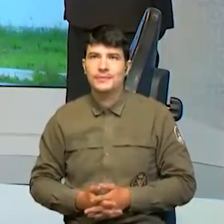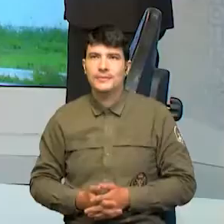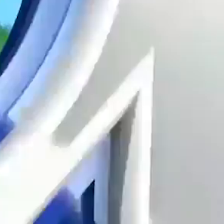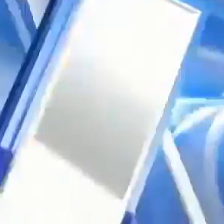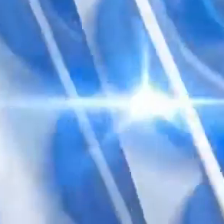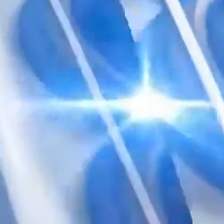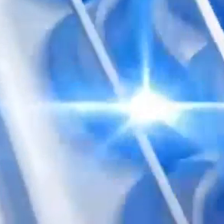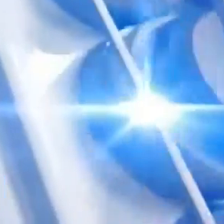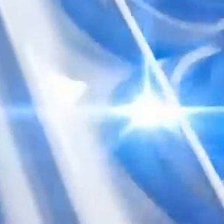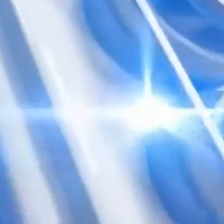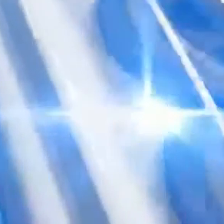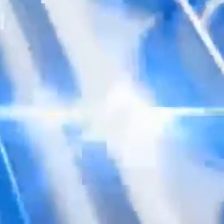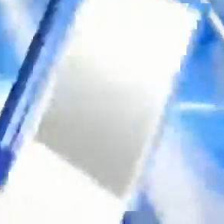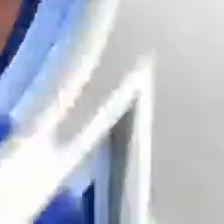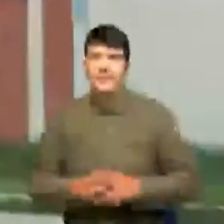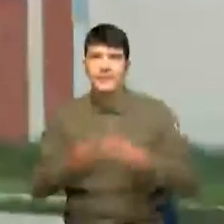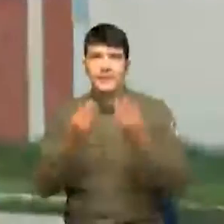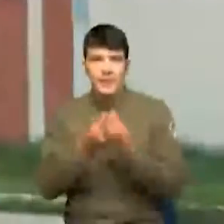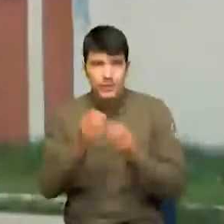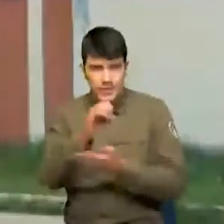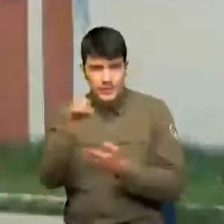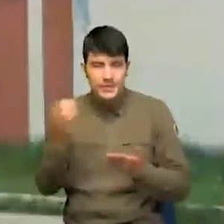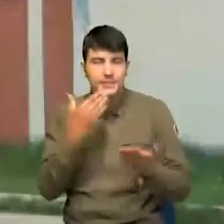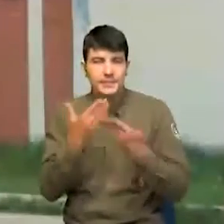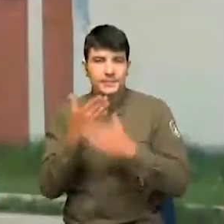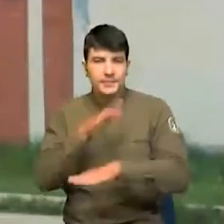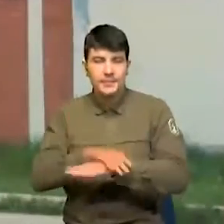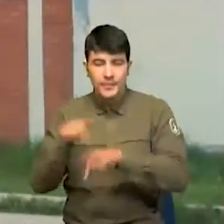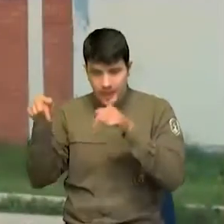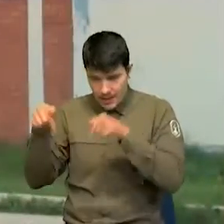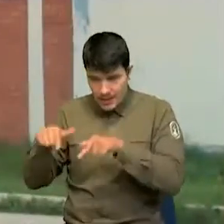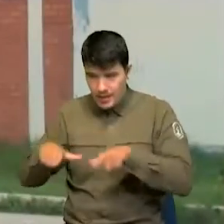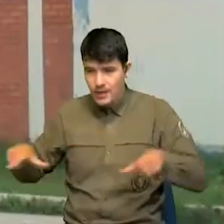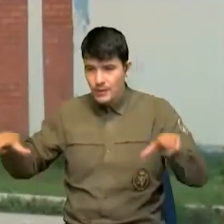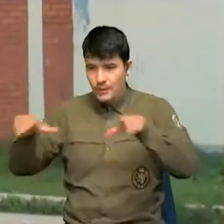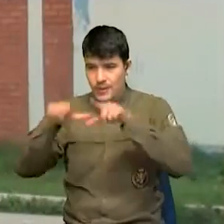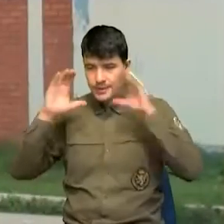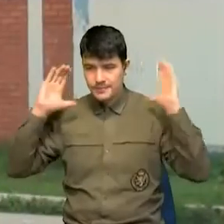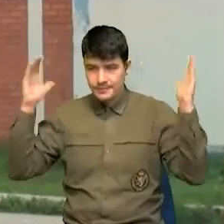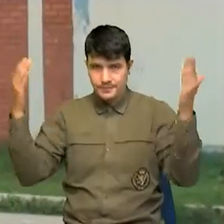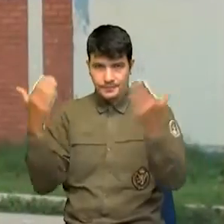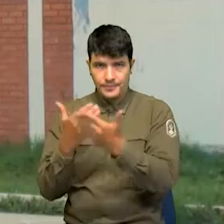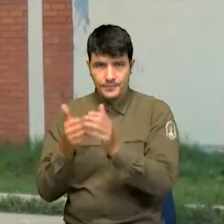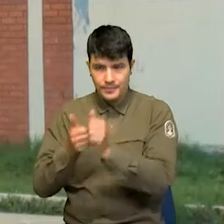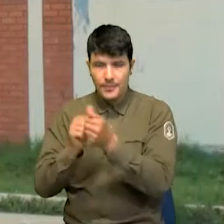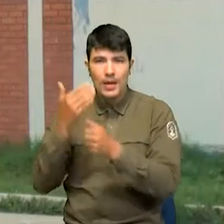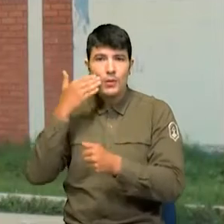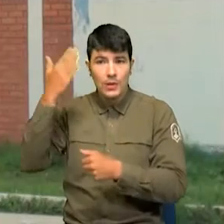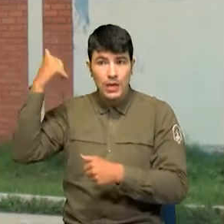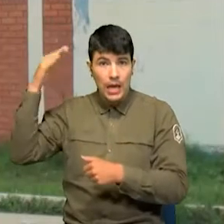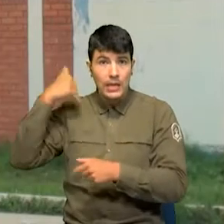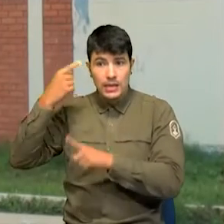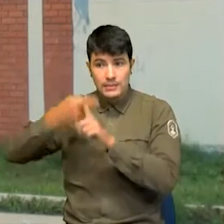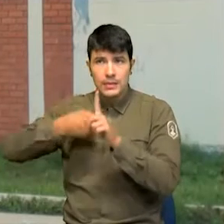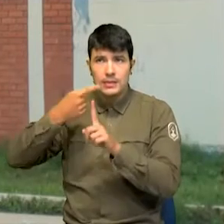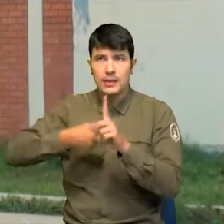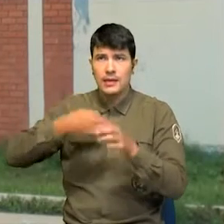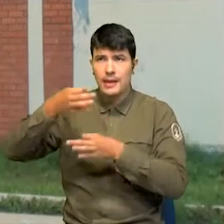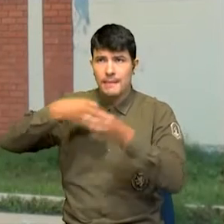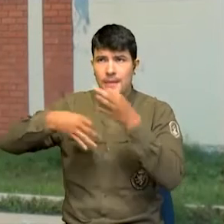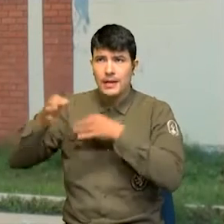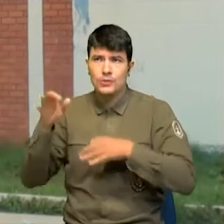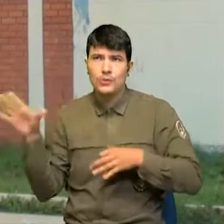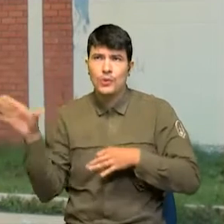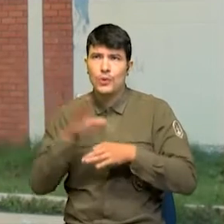Compañero, buenas tardes. Este es el Coliseo Cubierto Argelino Durán Quintero del municipio de Ocaña. Hace algunos meses se hizo el reemplazo de toda la estructura